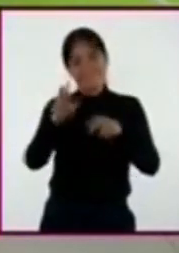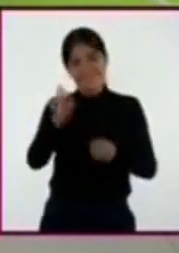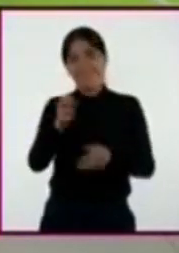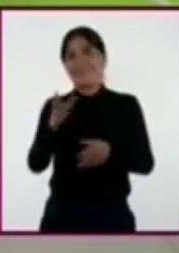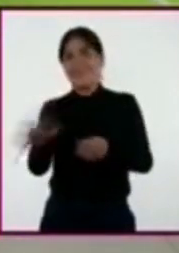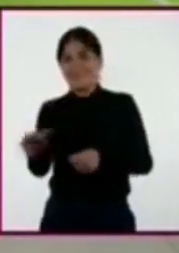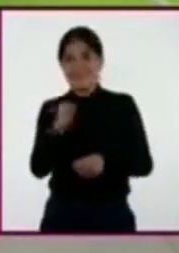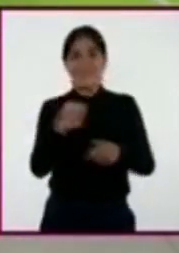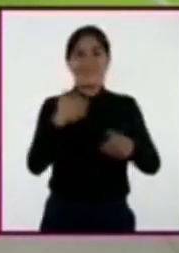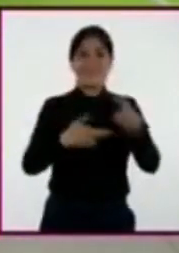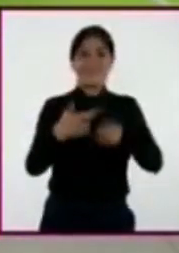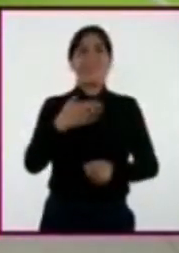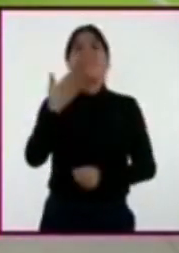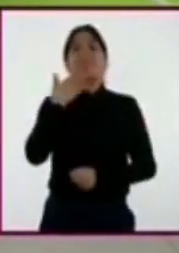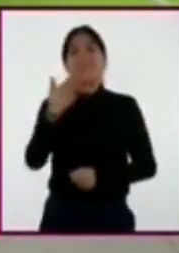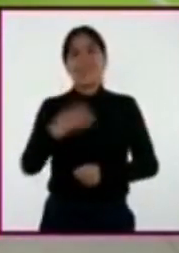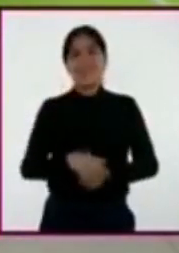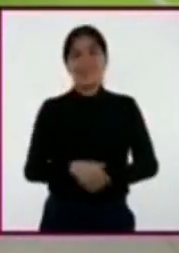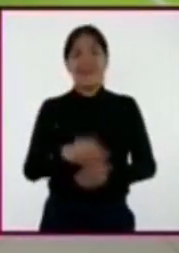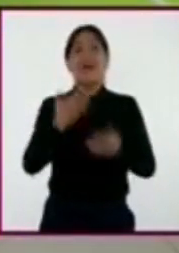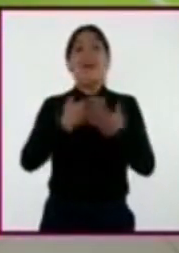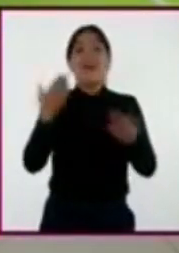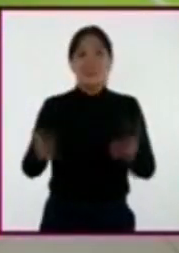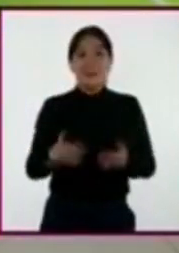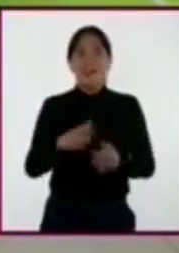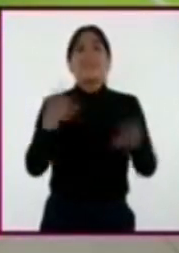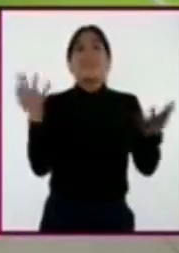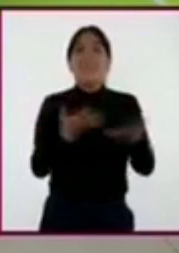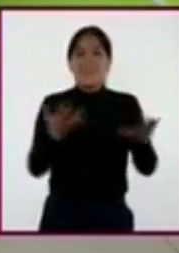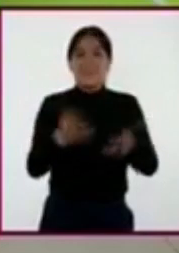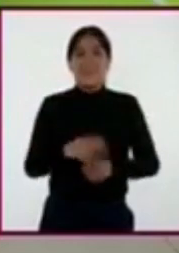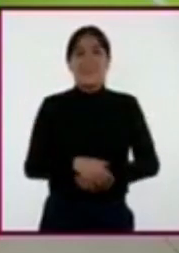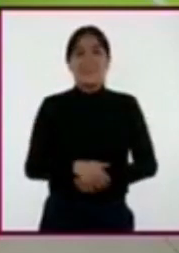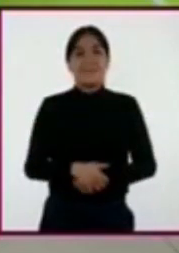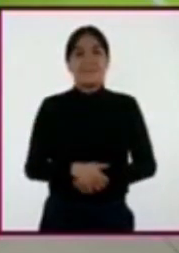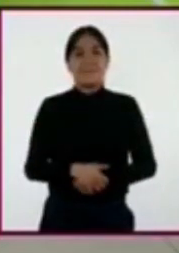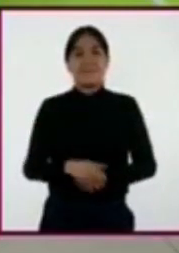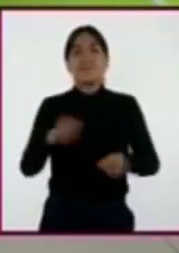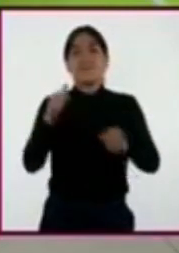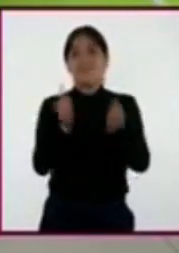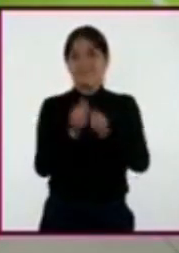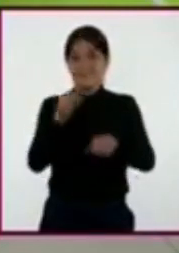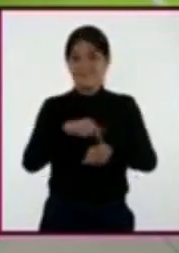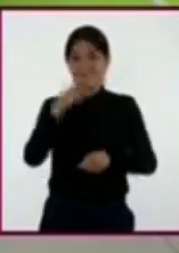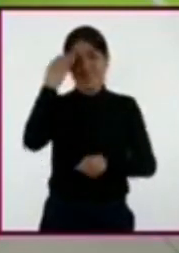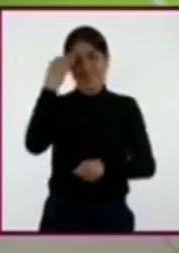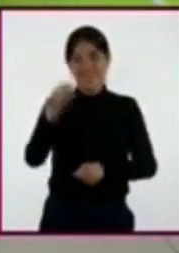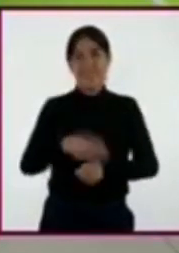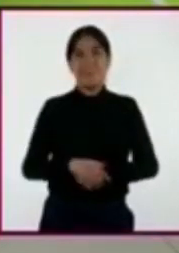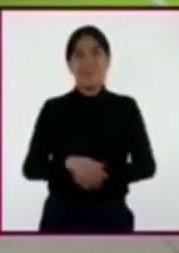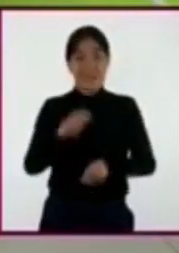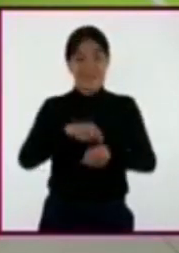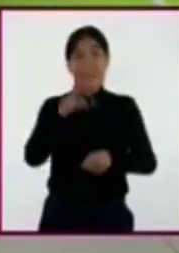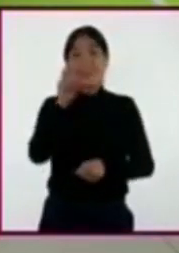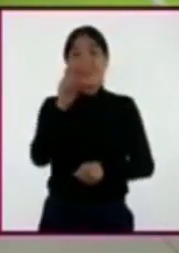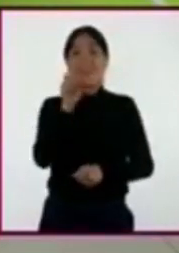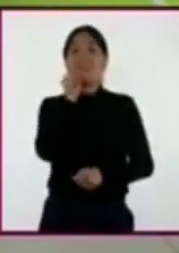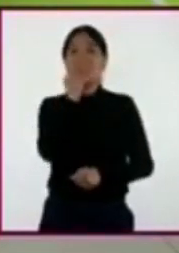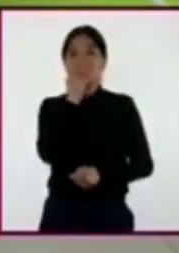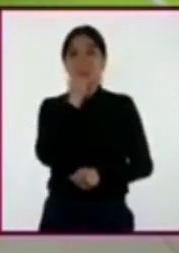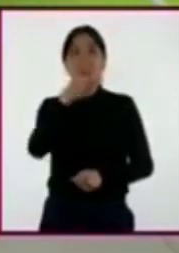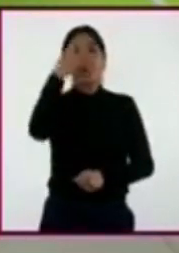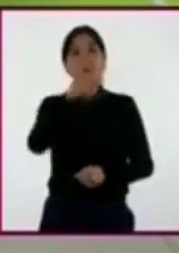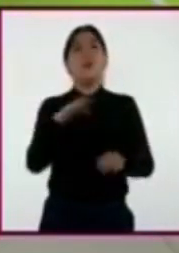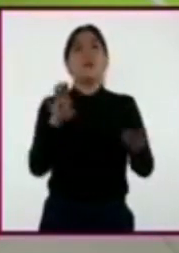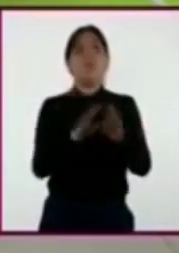calcetas. Bien. Ahora lo vamos a realizar con tiempo. Vamos a tener 30 segundos